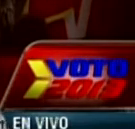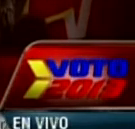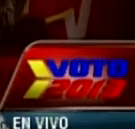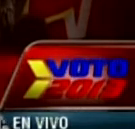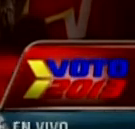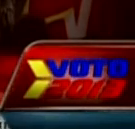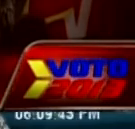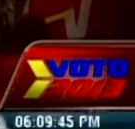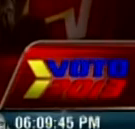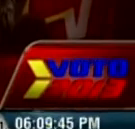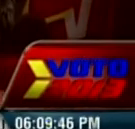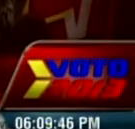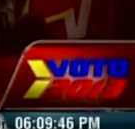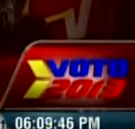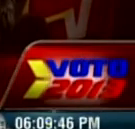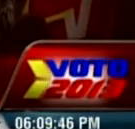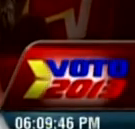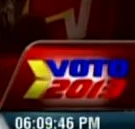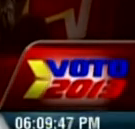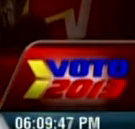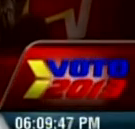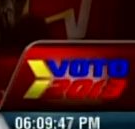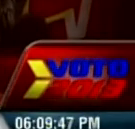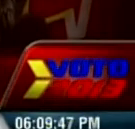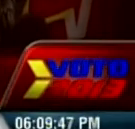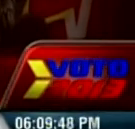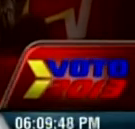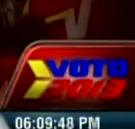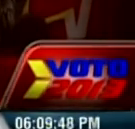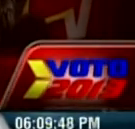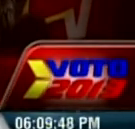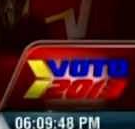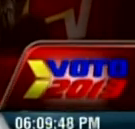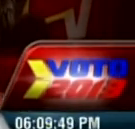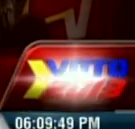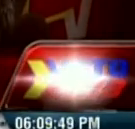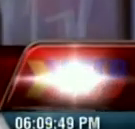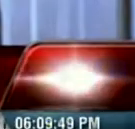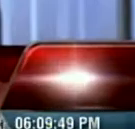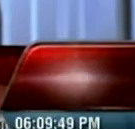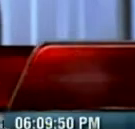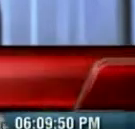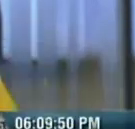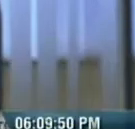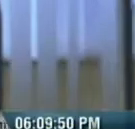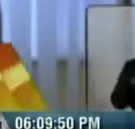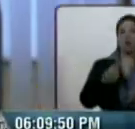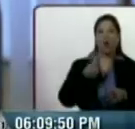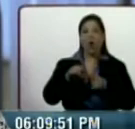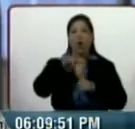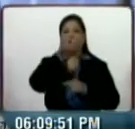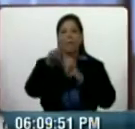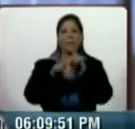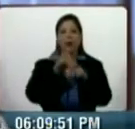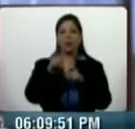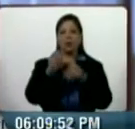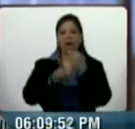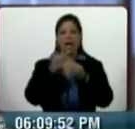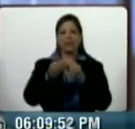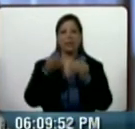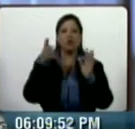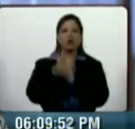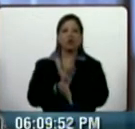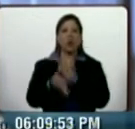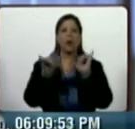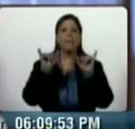enseñó nuestro padre es nuestro comandante hugo chávez otra de las preguntas que teníamos que hacerle tiene que ver con el